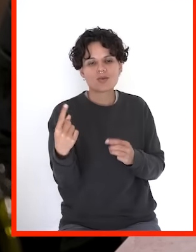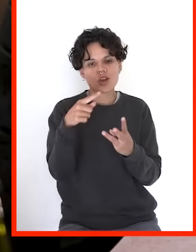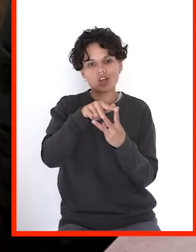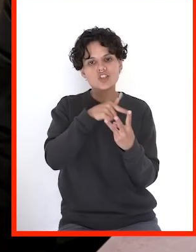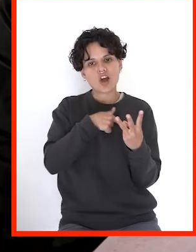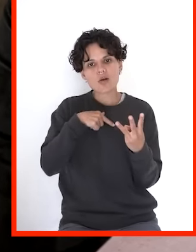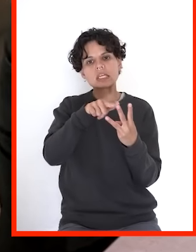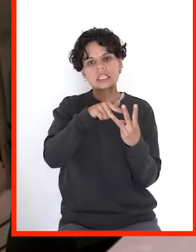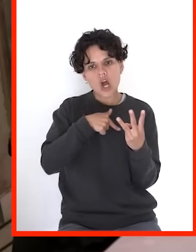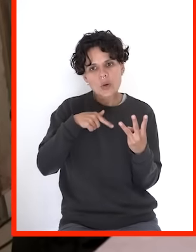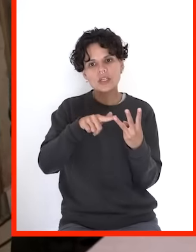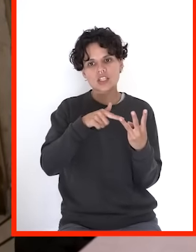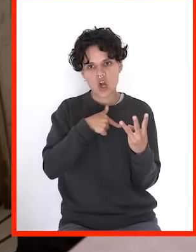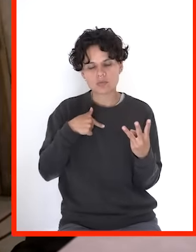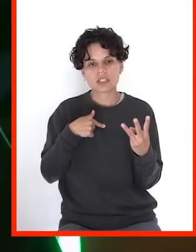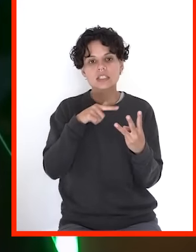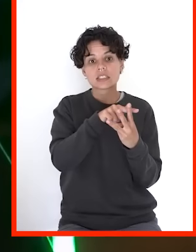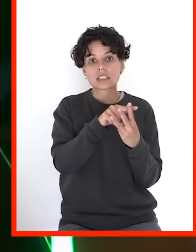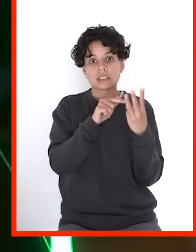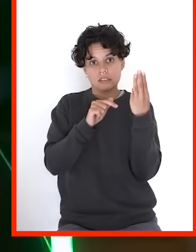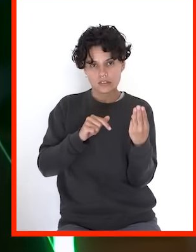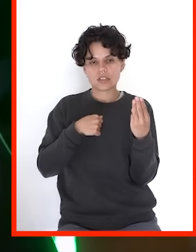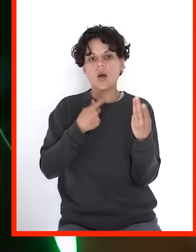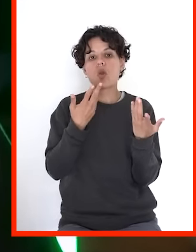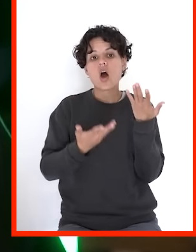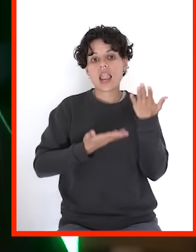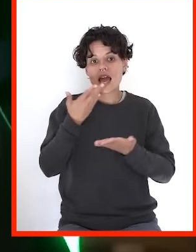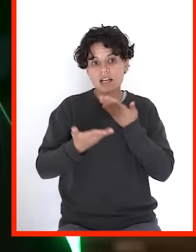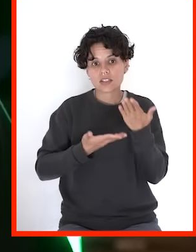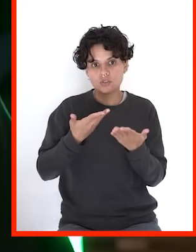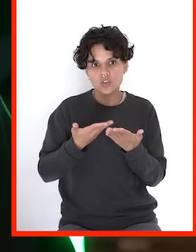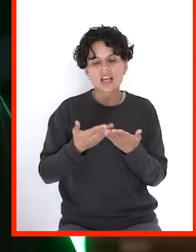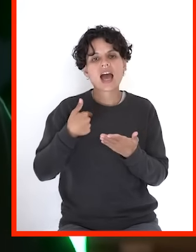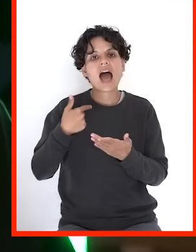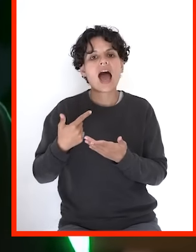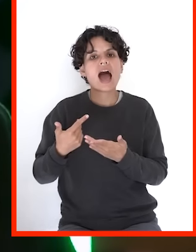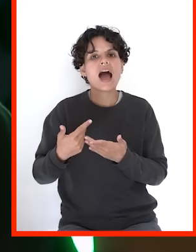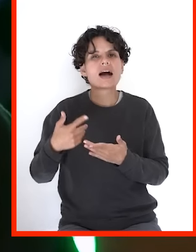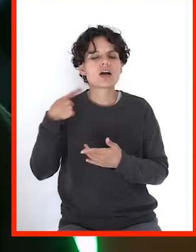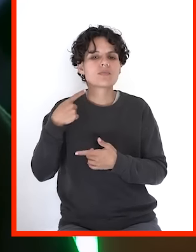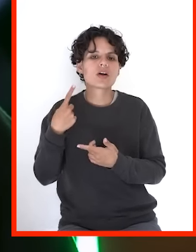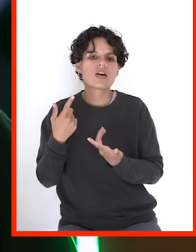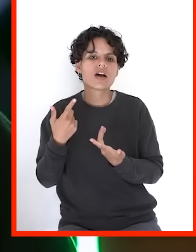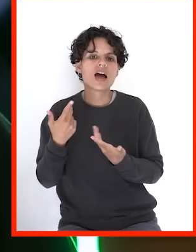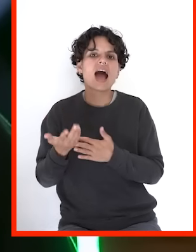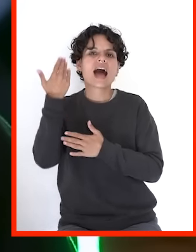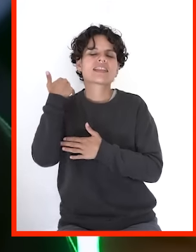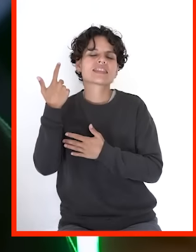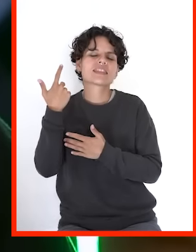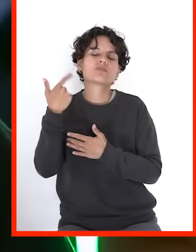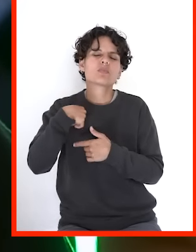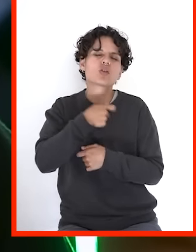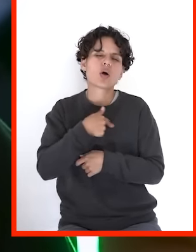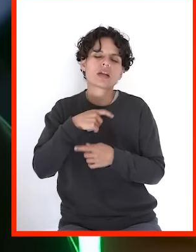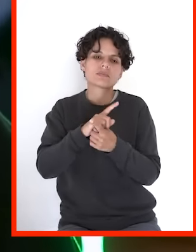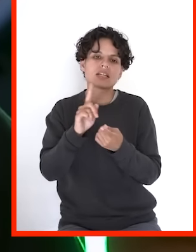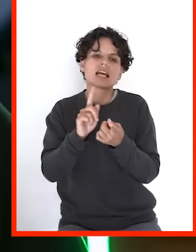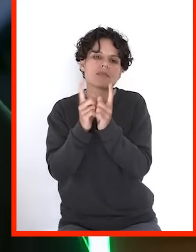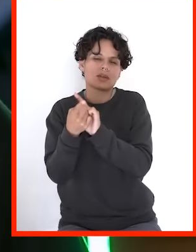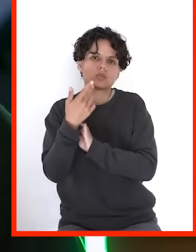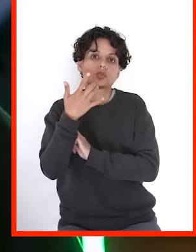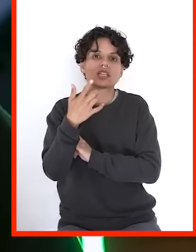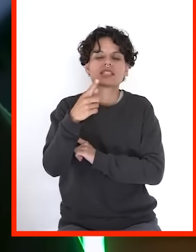la weá. Y teníamos un tema que ahora se llama Sonido y Miel, pero antes se llamaba Movimiento Original. Que el Semilla le